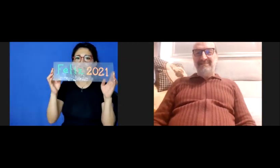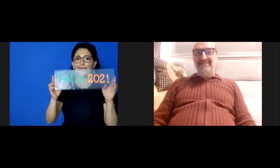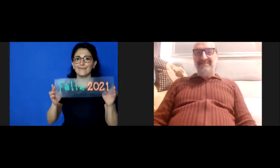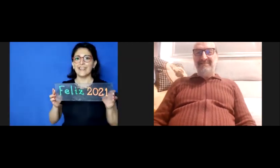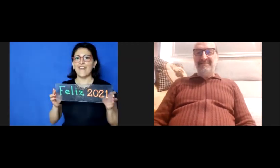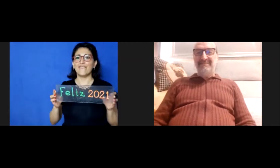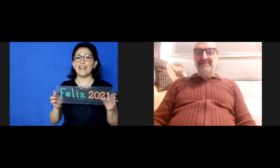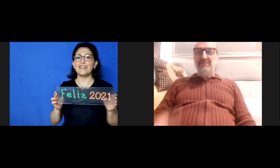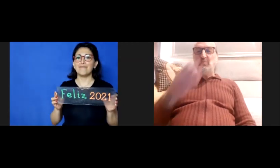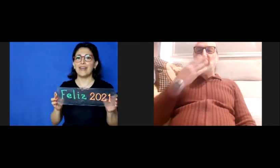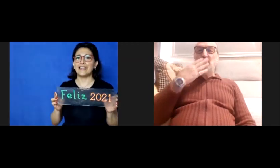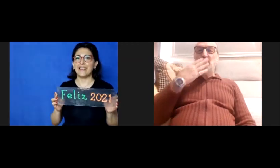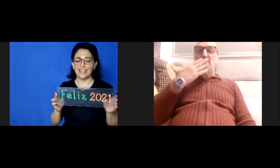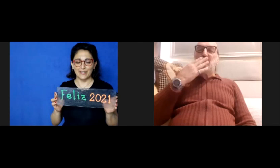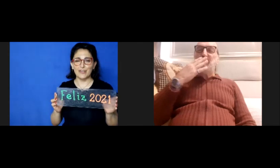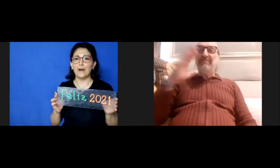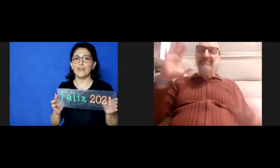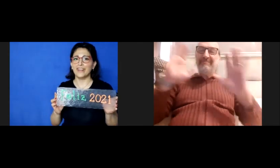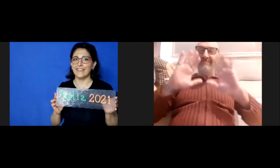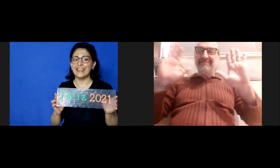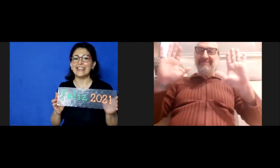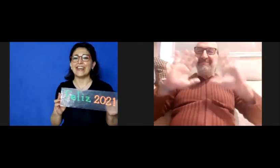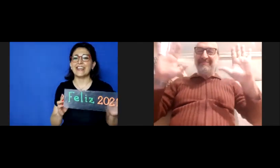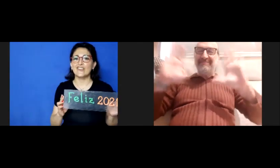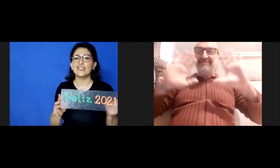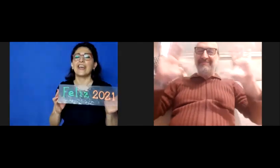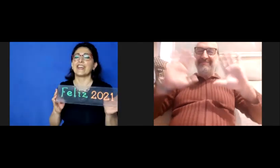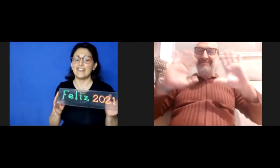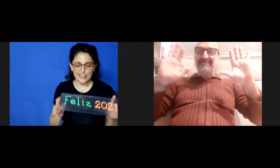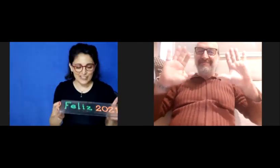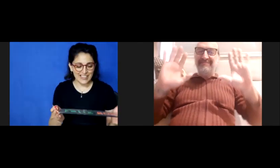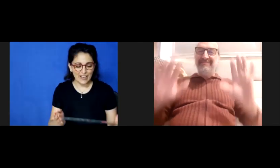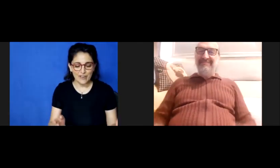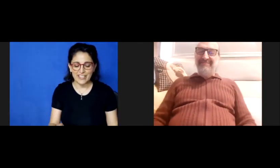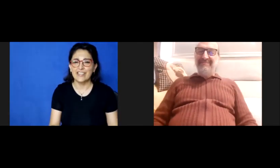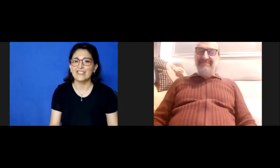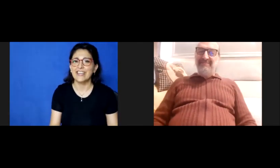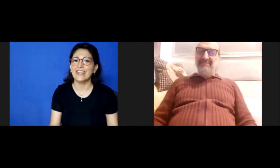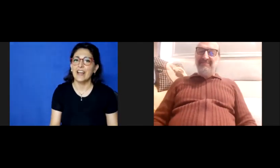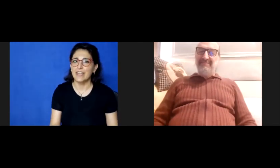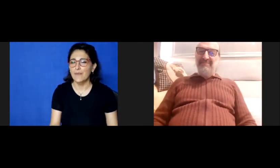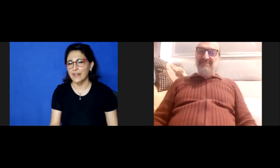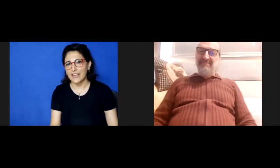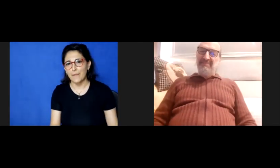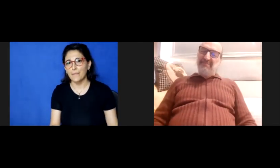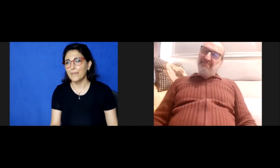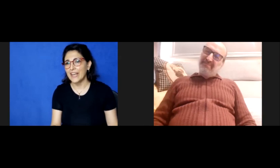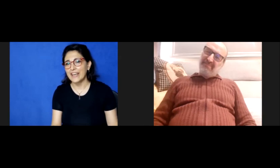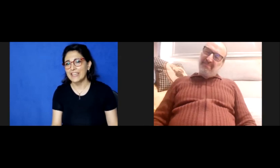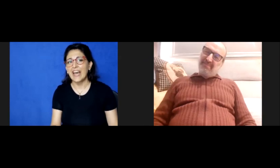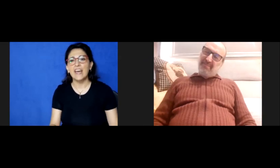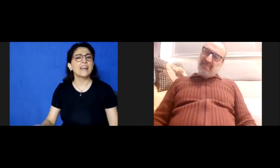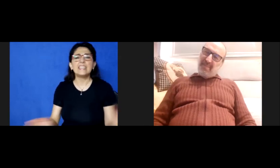2021. Feliz 2021, Mauro Crivellin, y aquellos que nos escuchan y nos siguen en la vida moderna